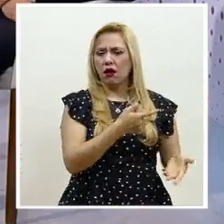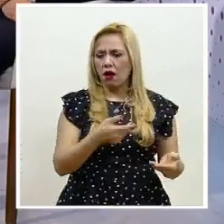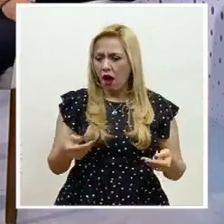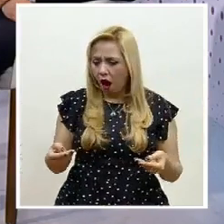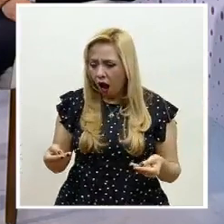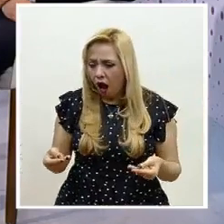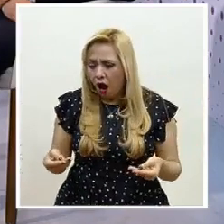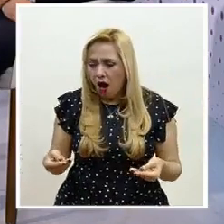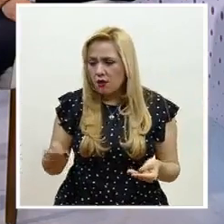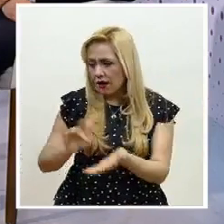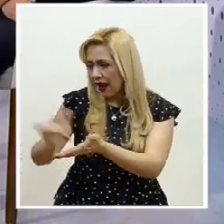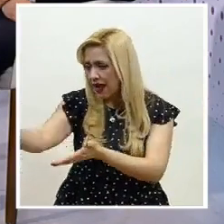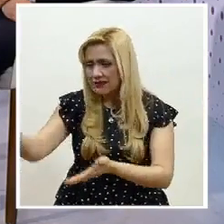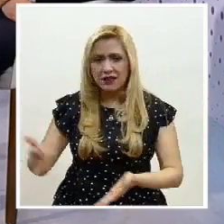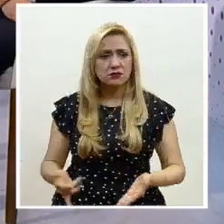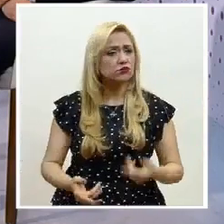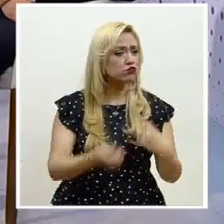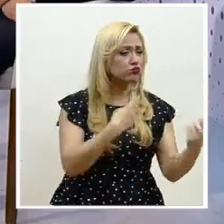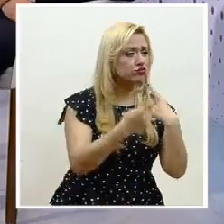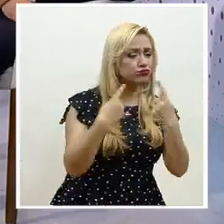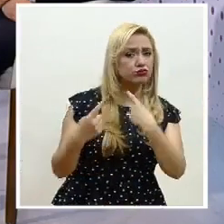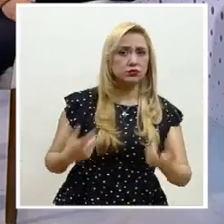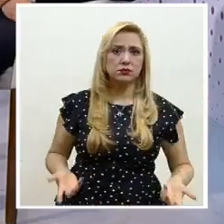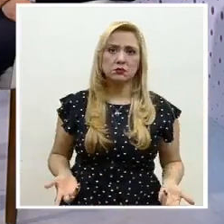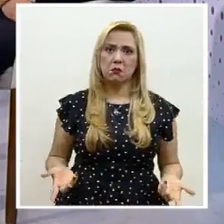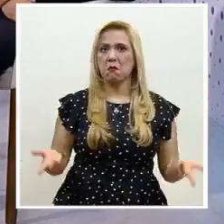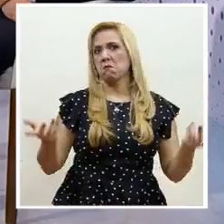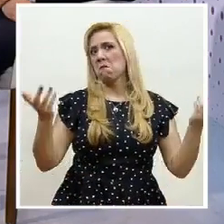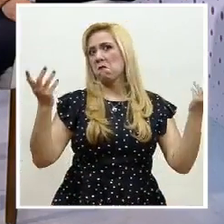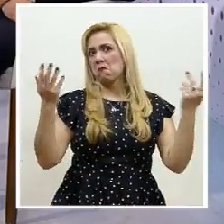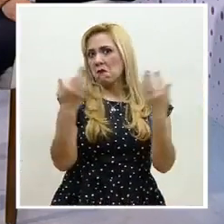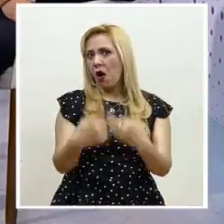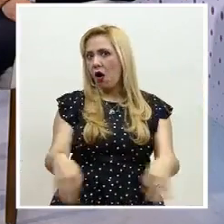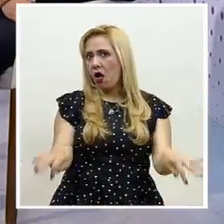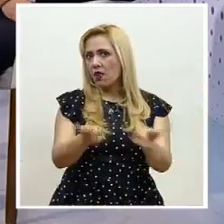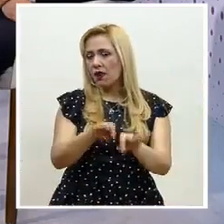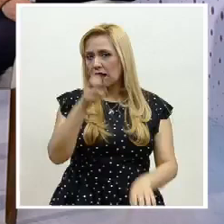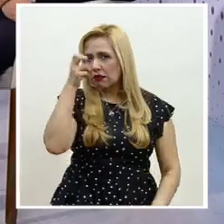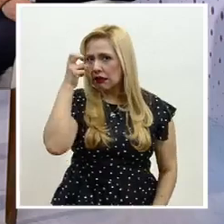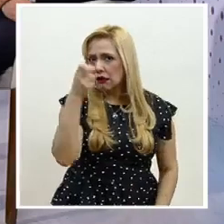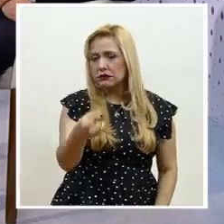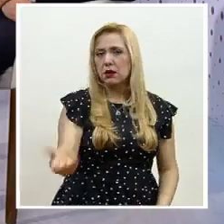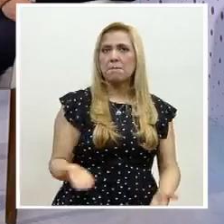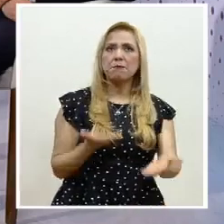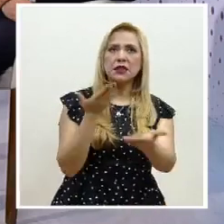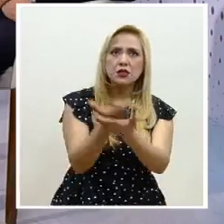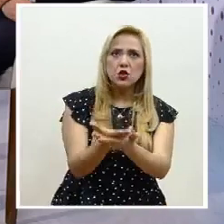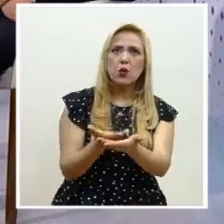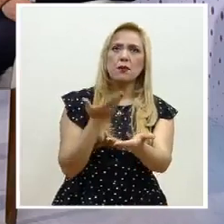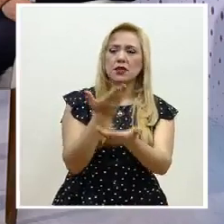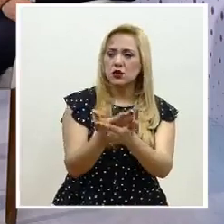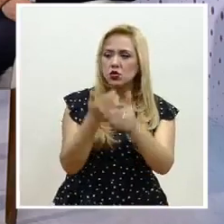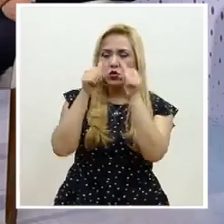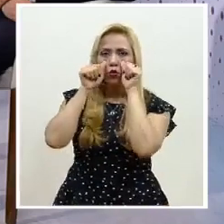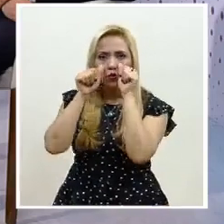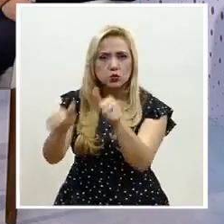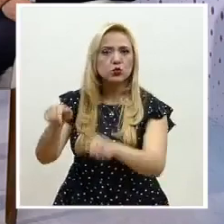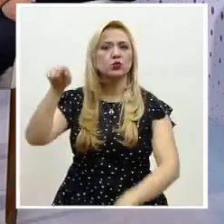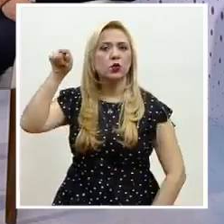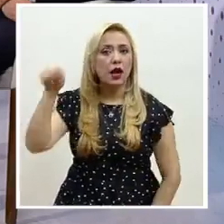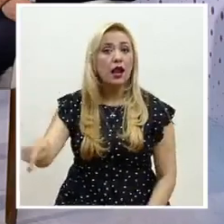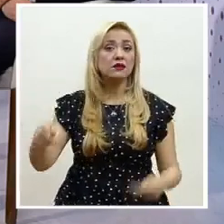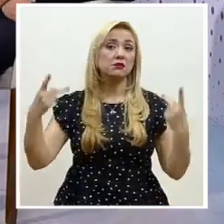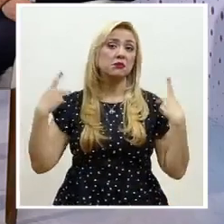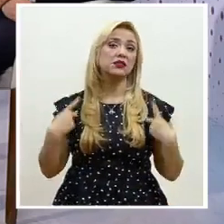que entablamos un diálogo silencioso pero nutrido con Ujú. los ciudadanos es escuchar sus peticiones de justicia. Claro. Y las peticiones de justicia